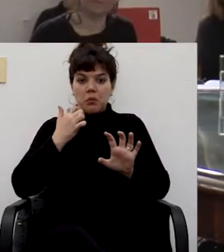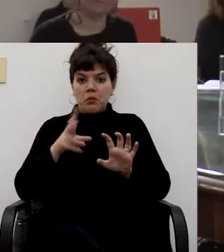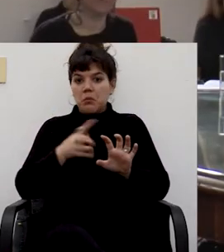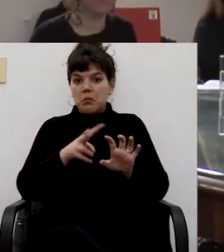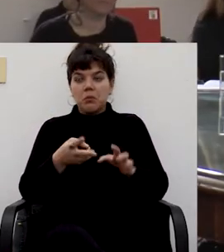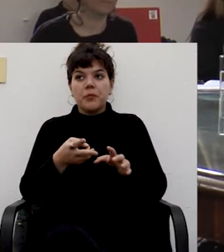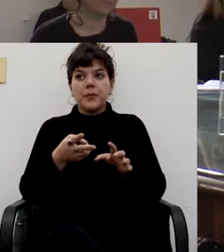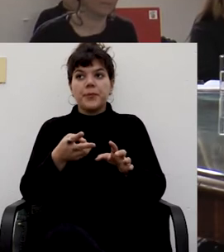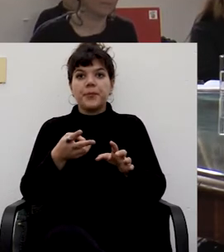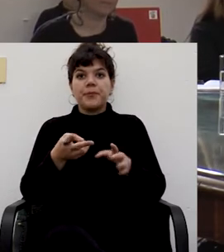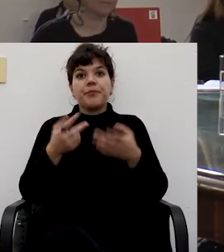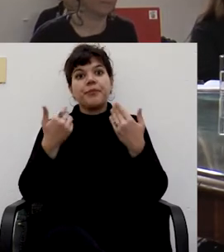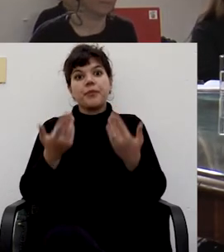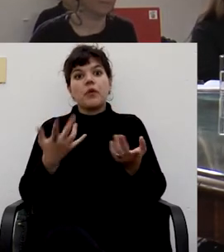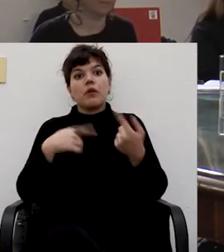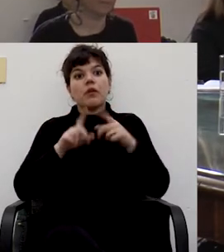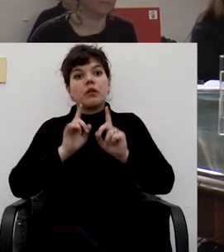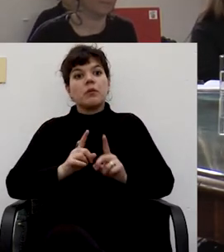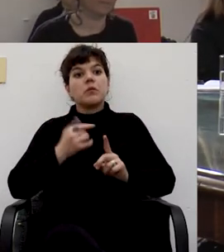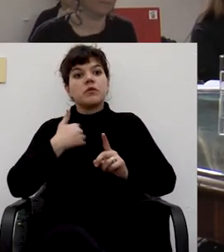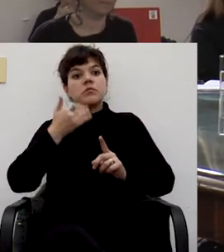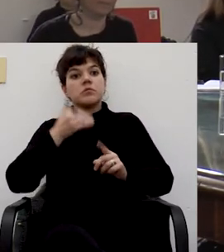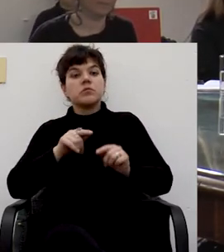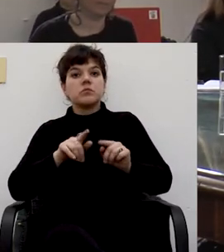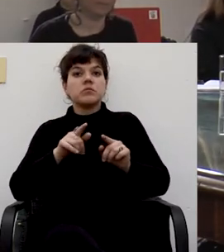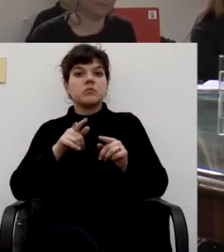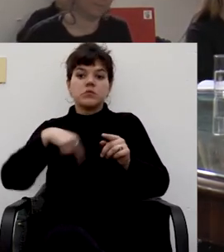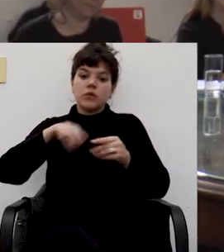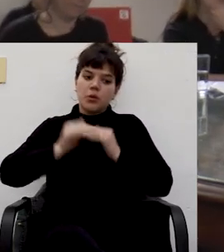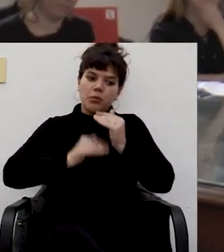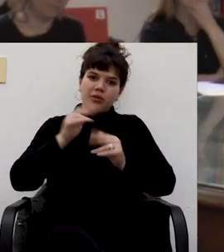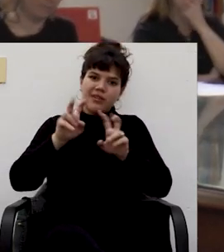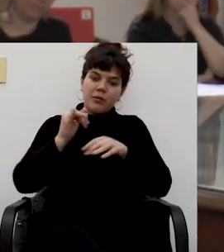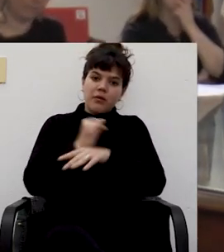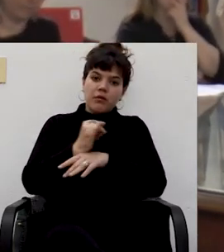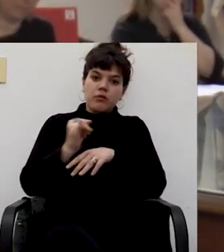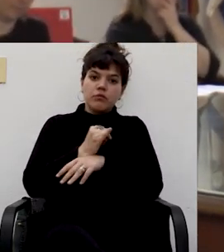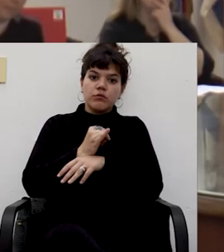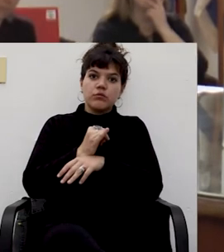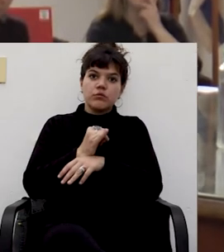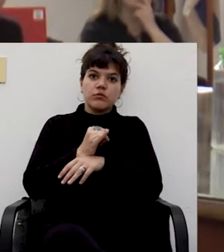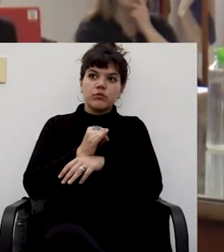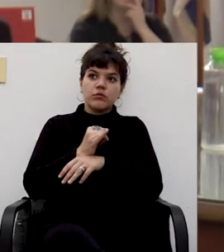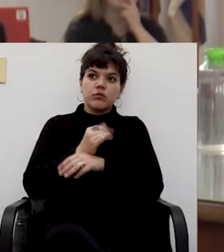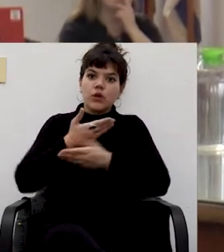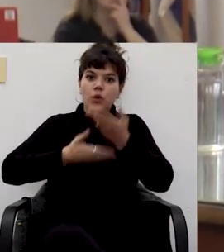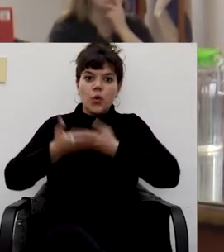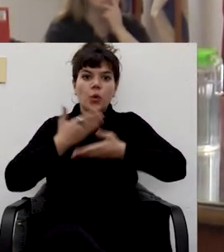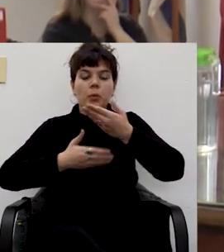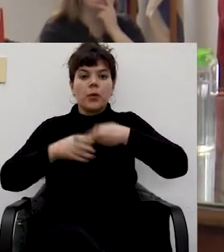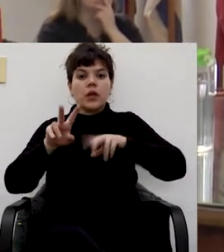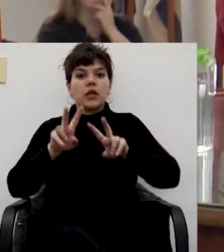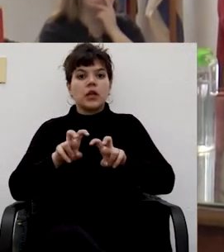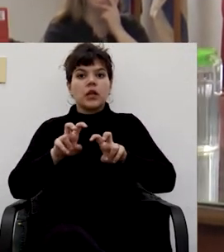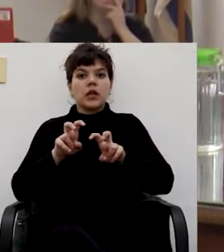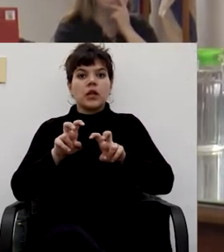Y bueno, entendemos que en el proceso en el que estamos institucionalmente, el intercambio